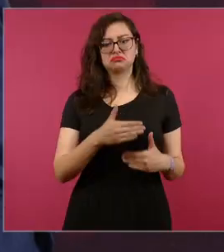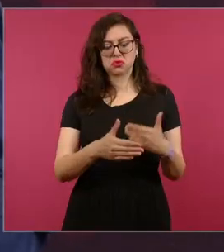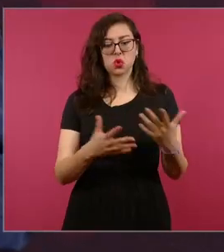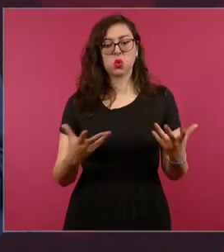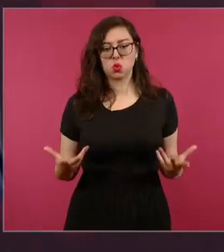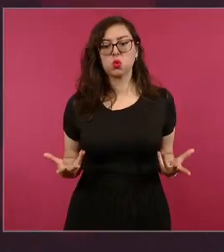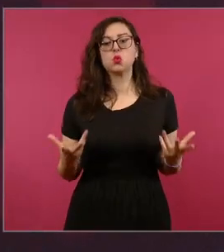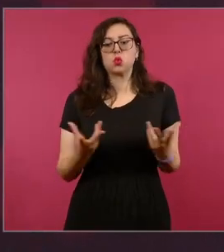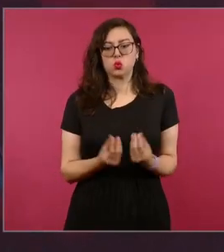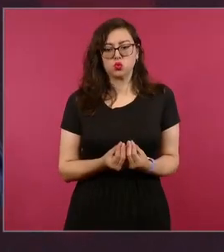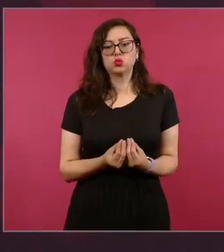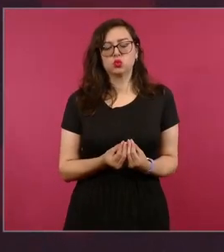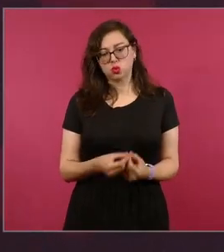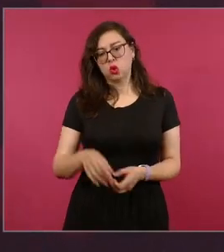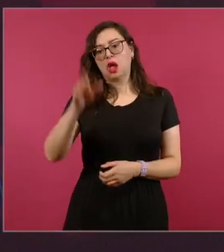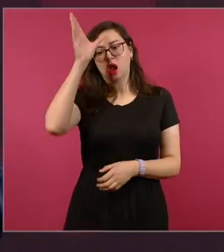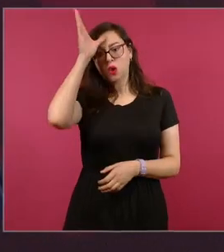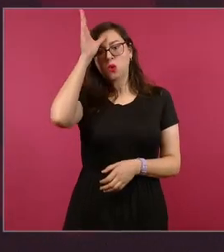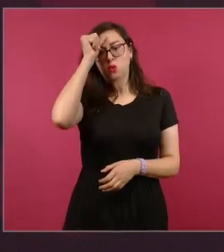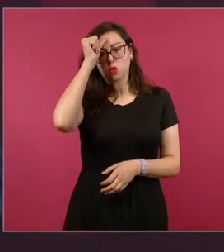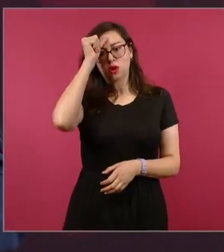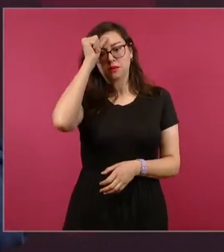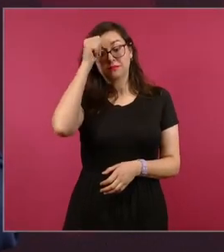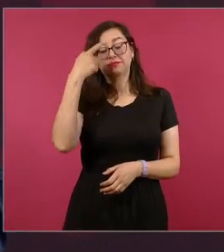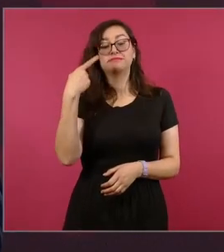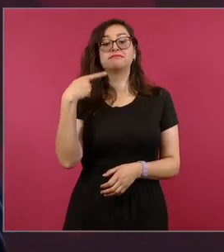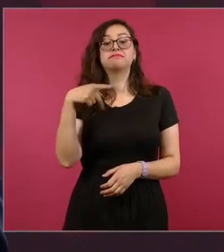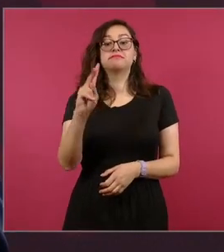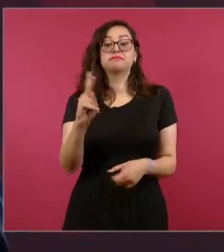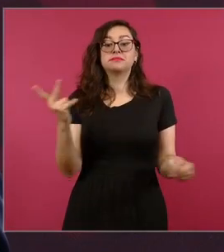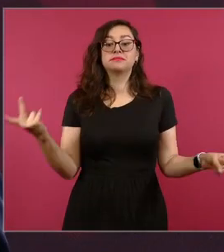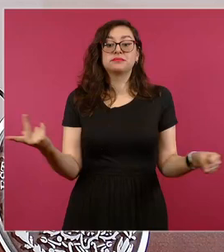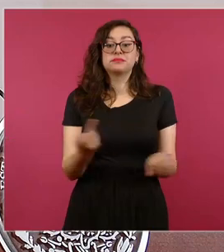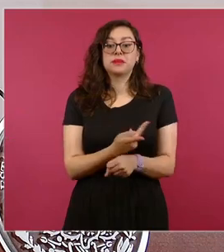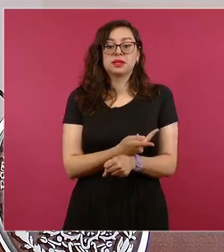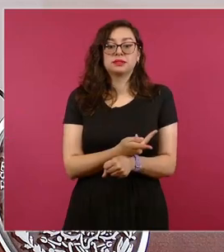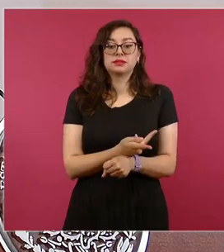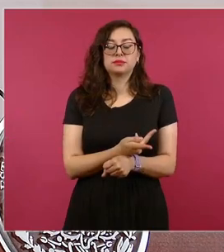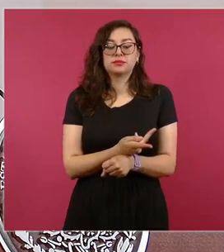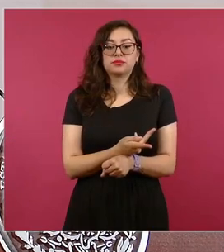acuerdo, pero en Estados Unidos